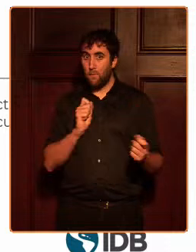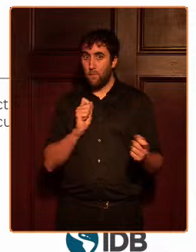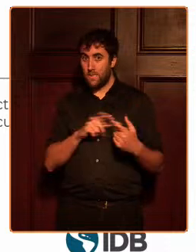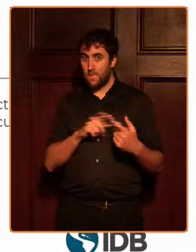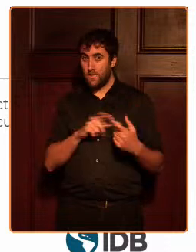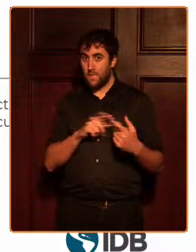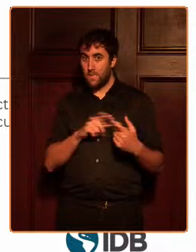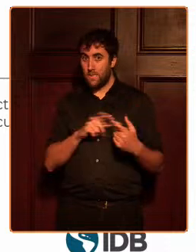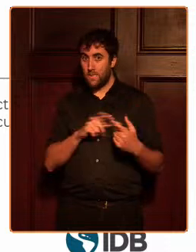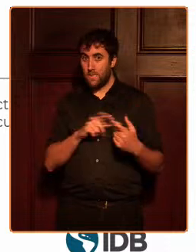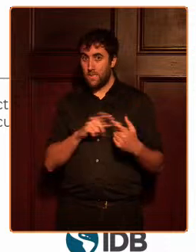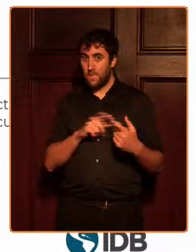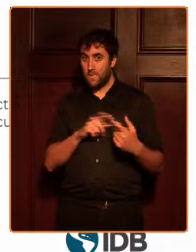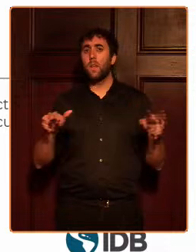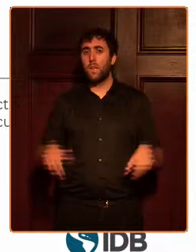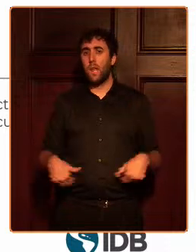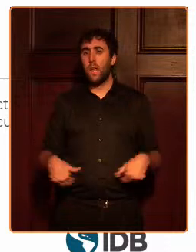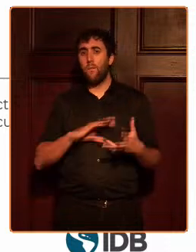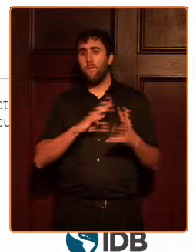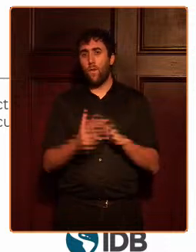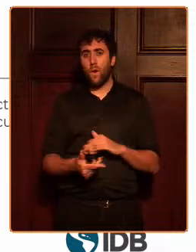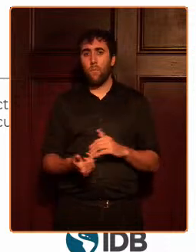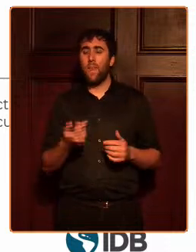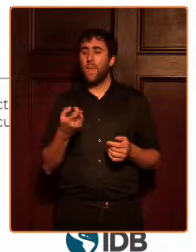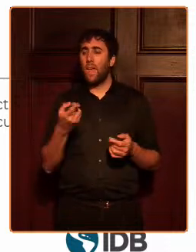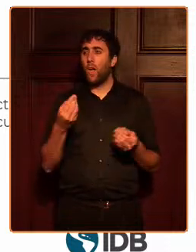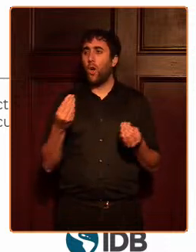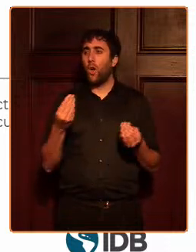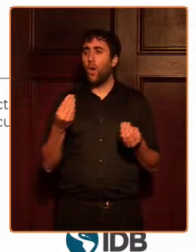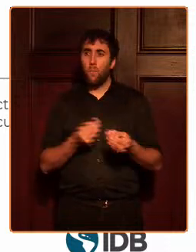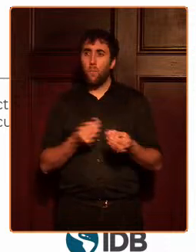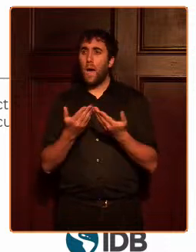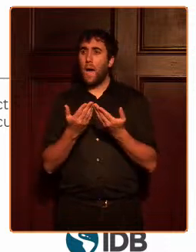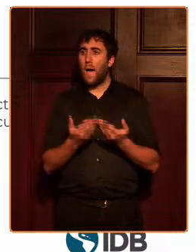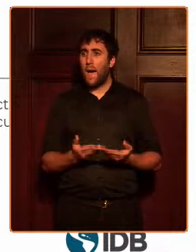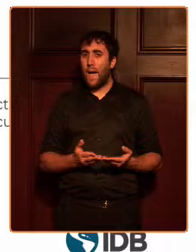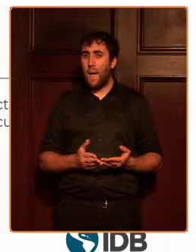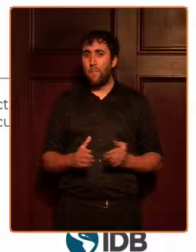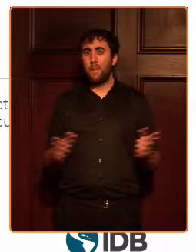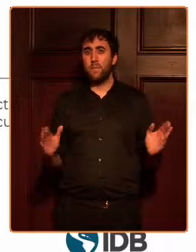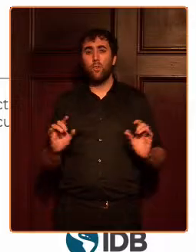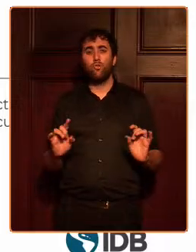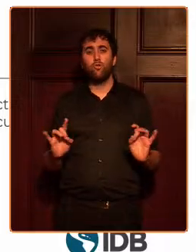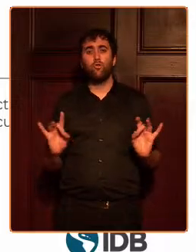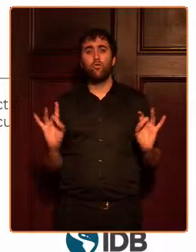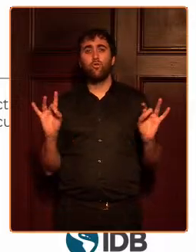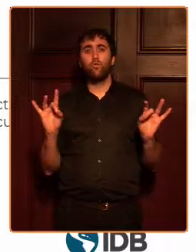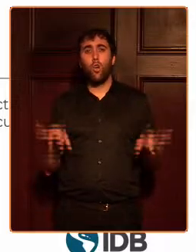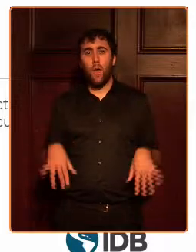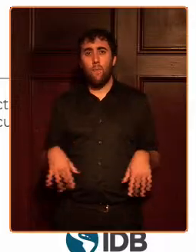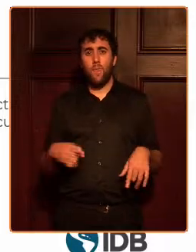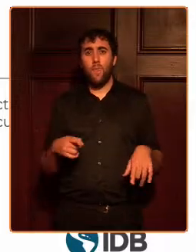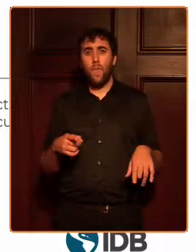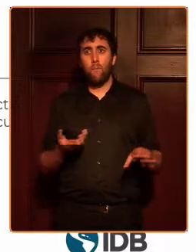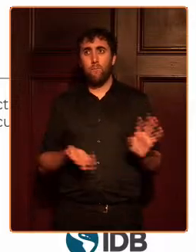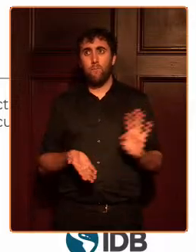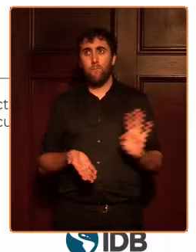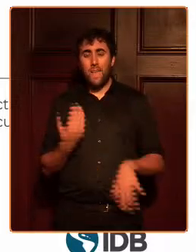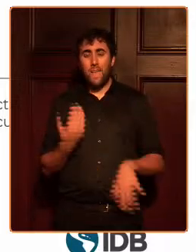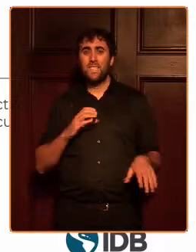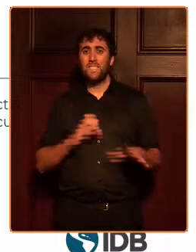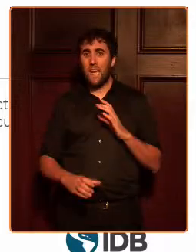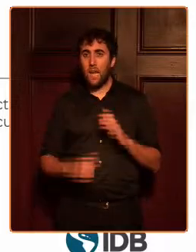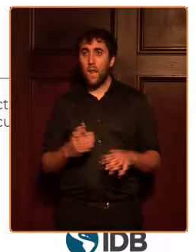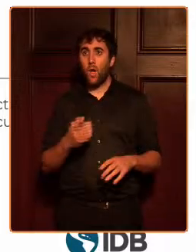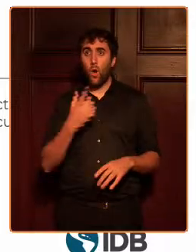cierta convergencia en patrones de uso. Al principio, los hombres utilizaban mucho más ChatGPT que las